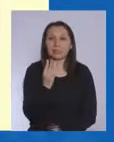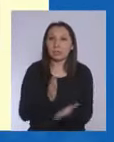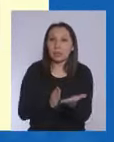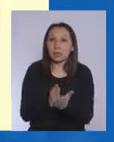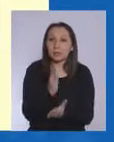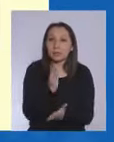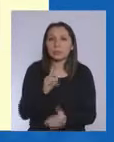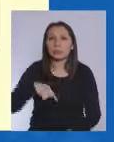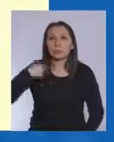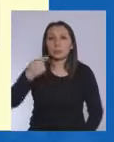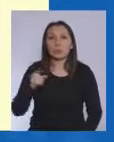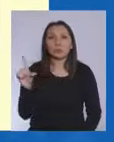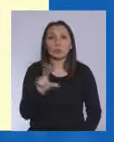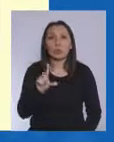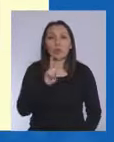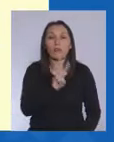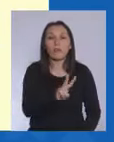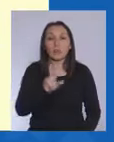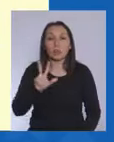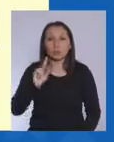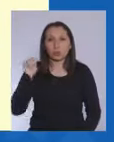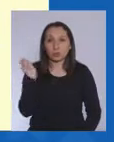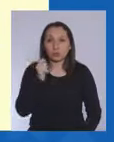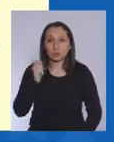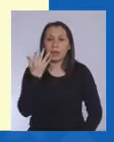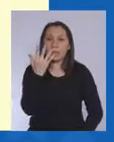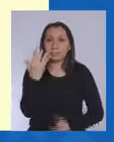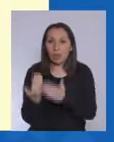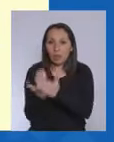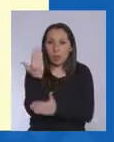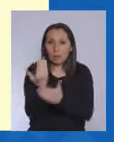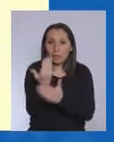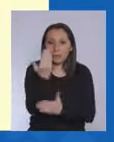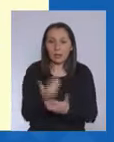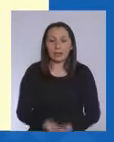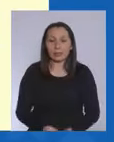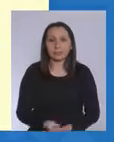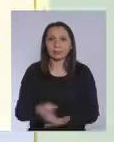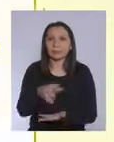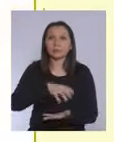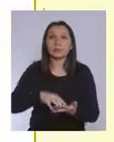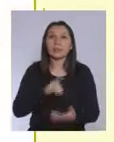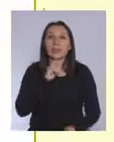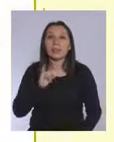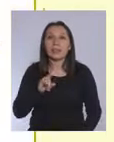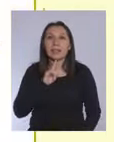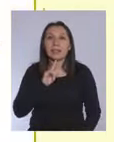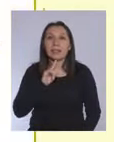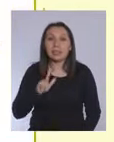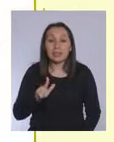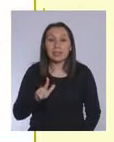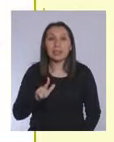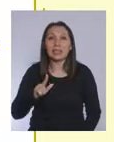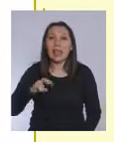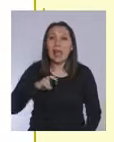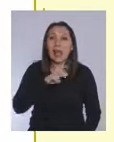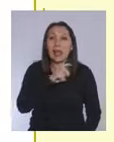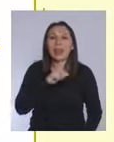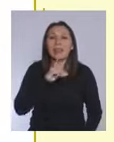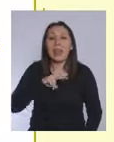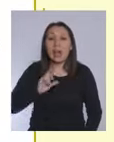del lunes 28 de septiembre a las 5 de la mañana la comuna de tiltil calera de tango